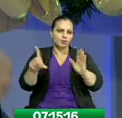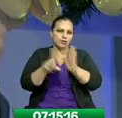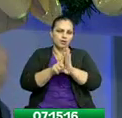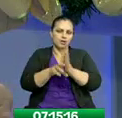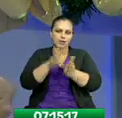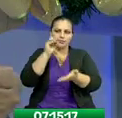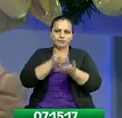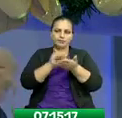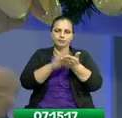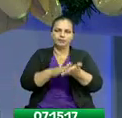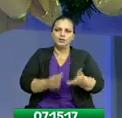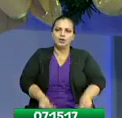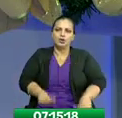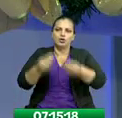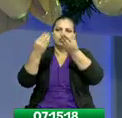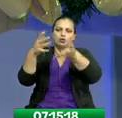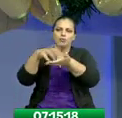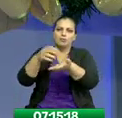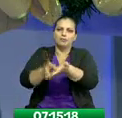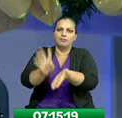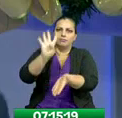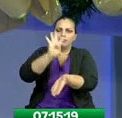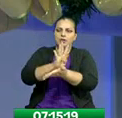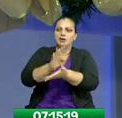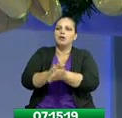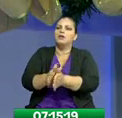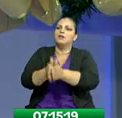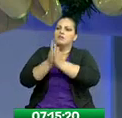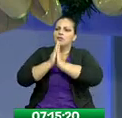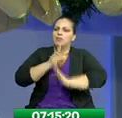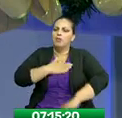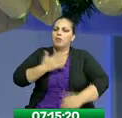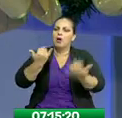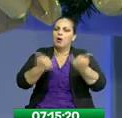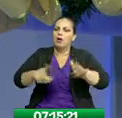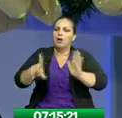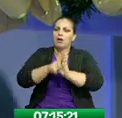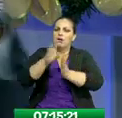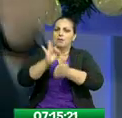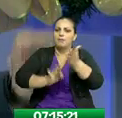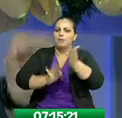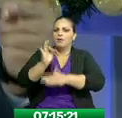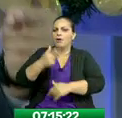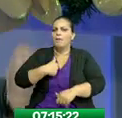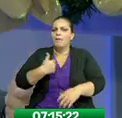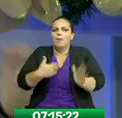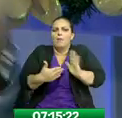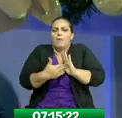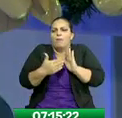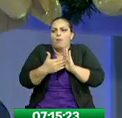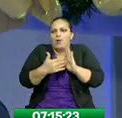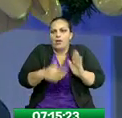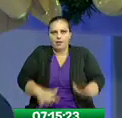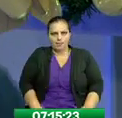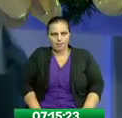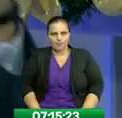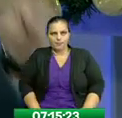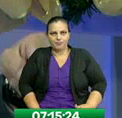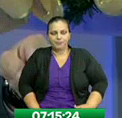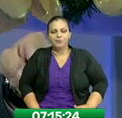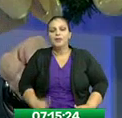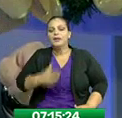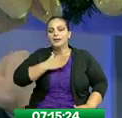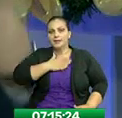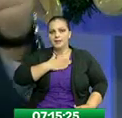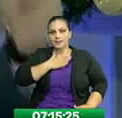que tienen las bases de datos negras. Porque si yo tengo una ley que me protege a mí y usted que tiene una empresa me llama a mí, yo puedo